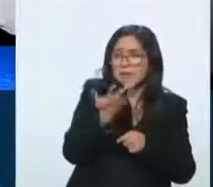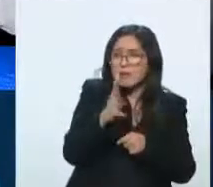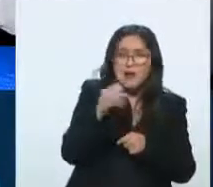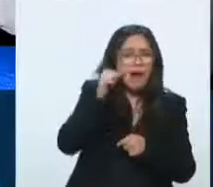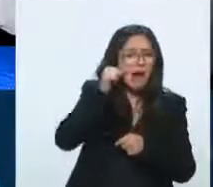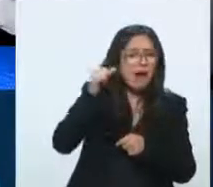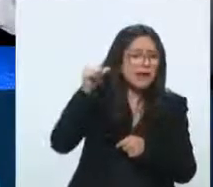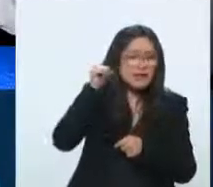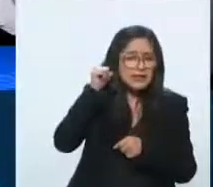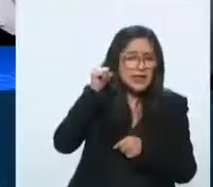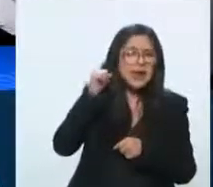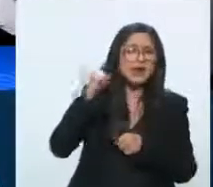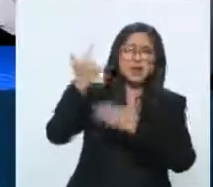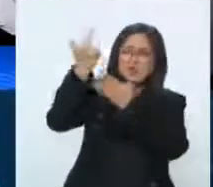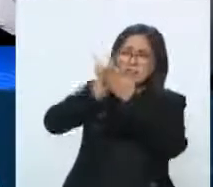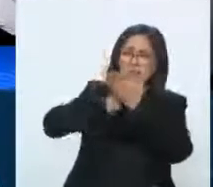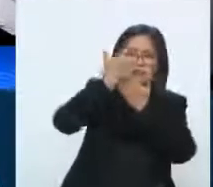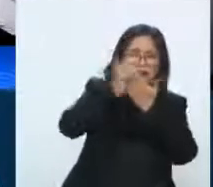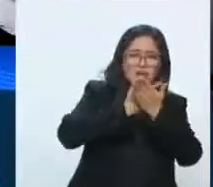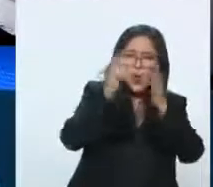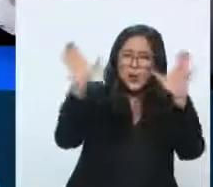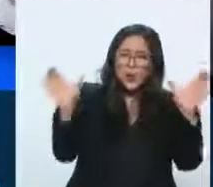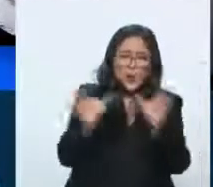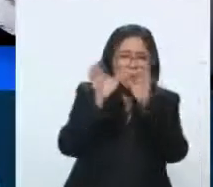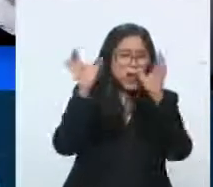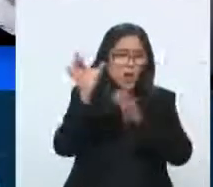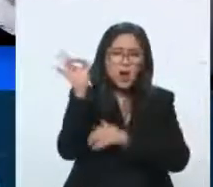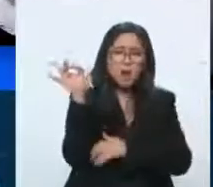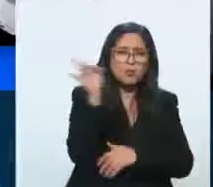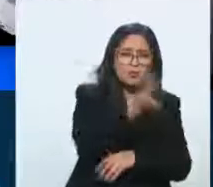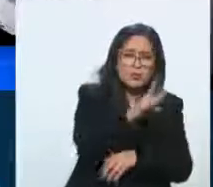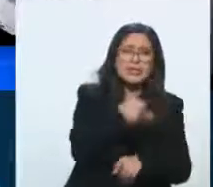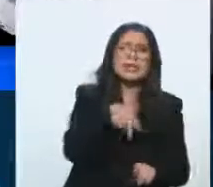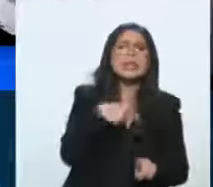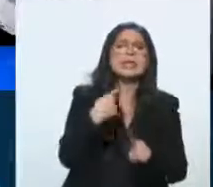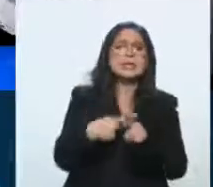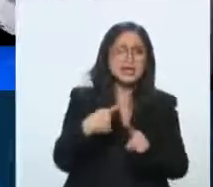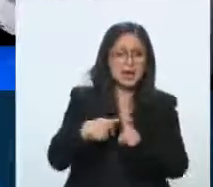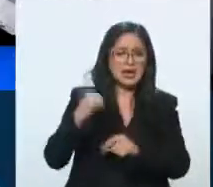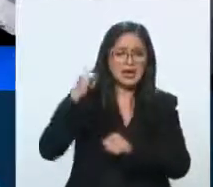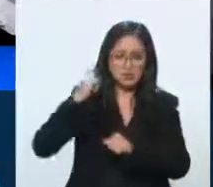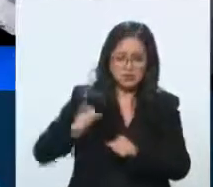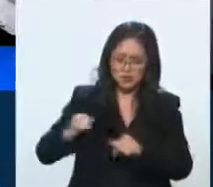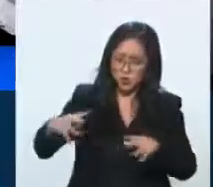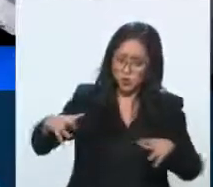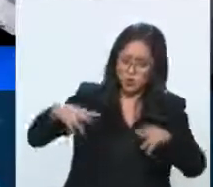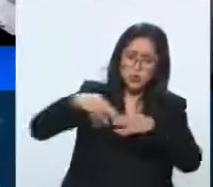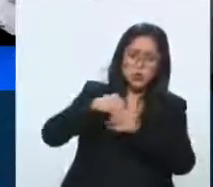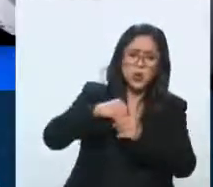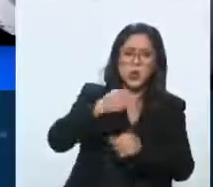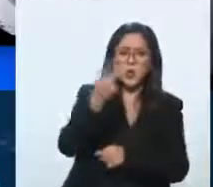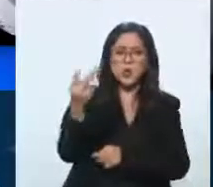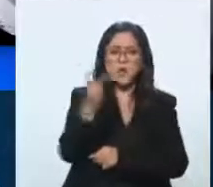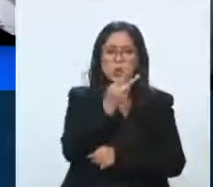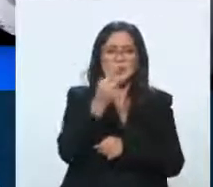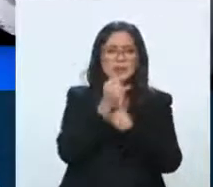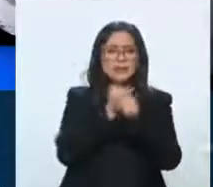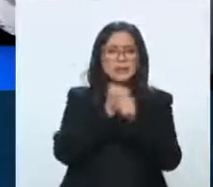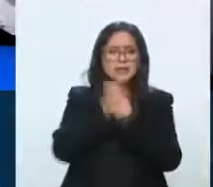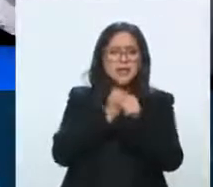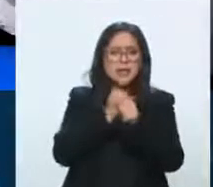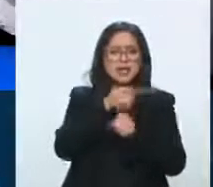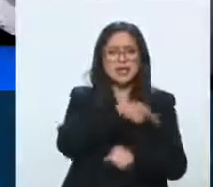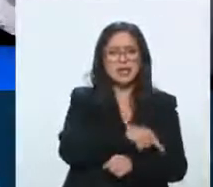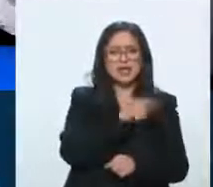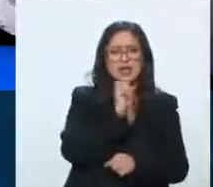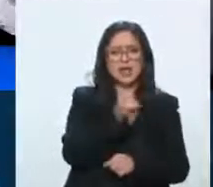entregamos nuestras bases de datos. Quienes estaban encargados de consolidarlas, integrarlas, fueron los 2 investigadores del